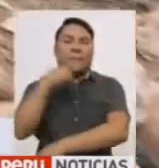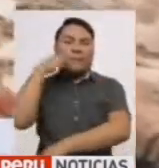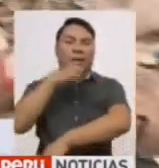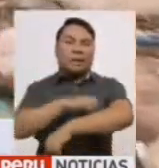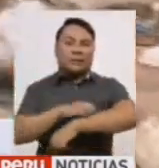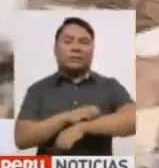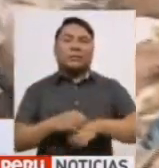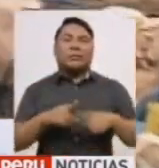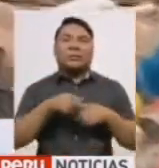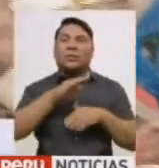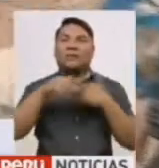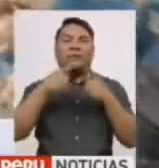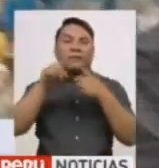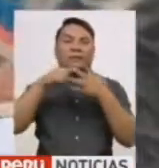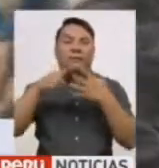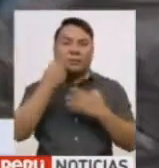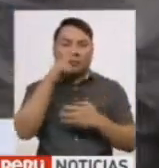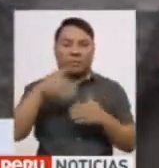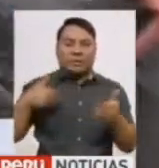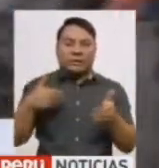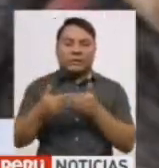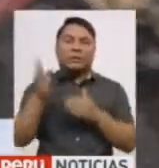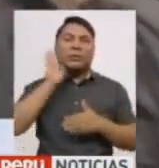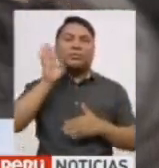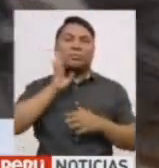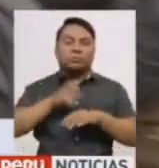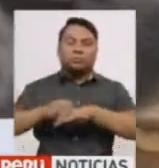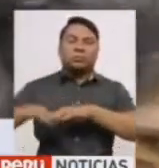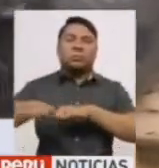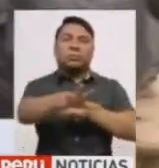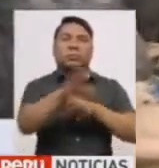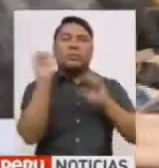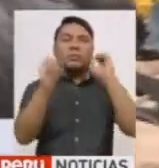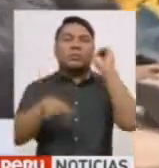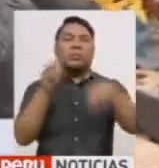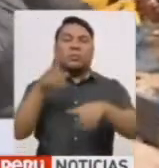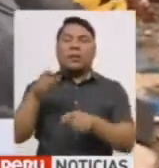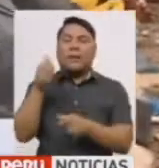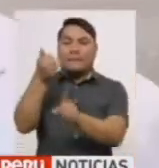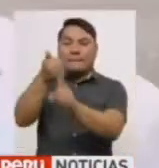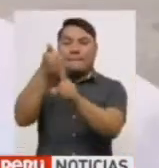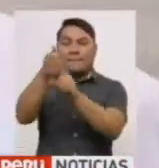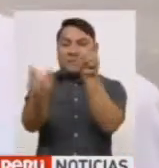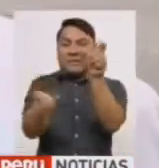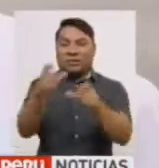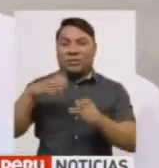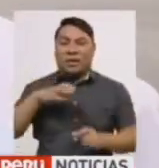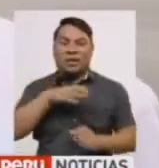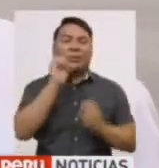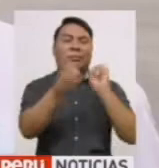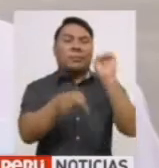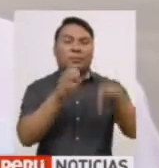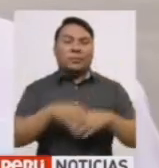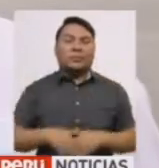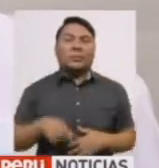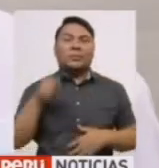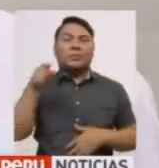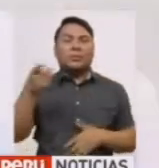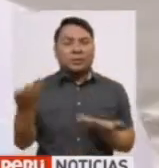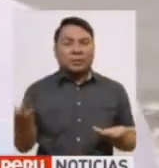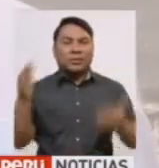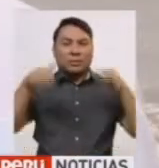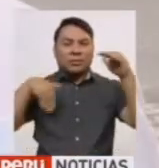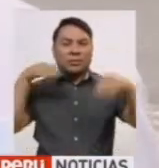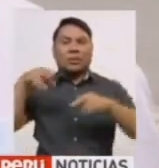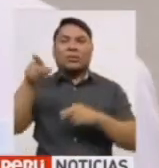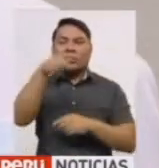llena de toda clase de residuos sólidos y basura que son arrojados por los propios vecinos. Playa saludable, pero bañista responsable.